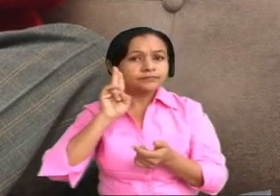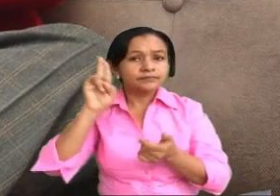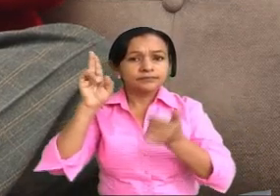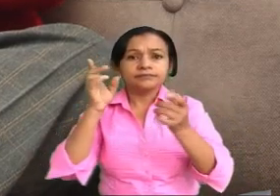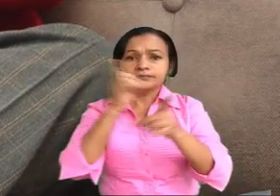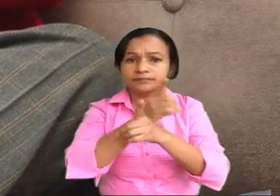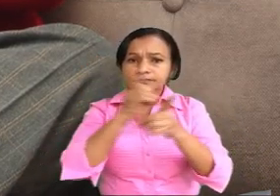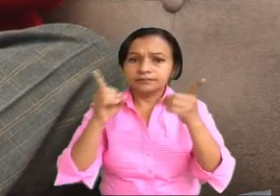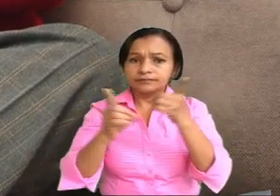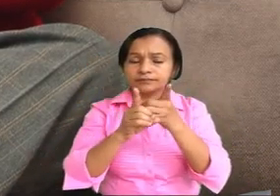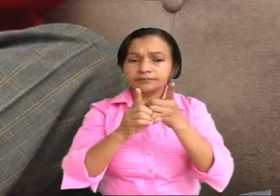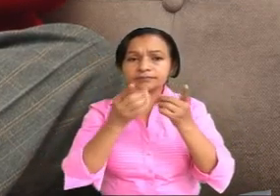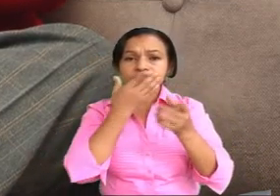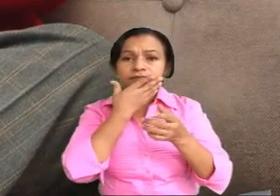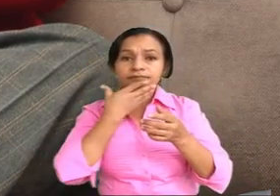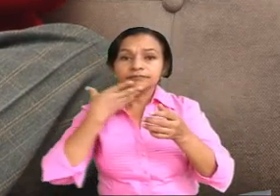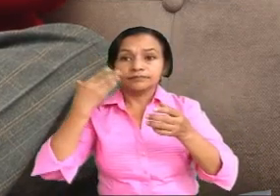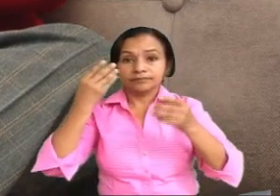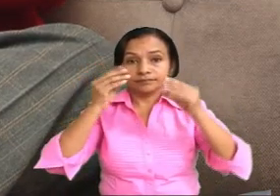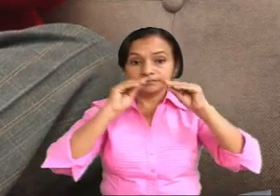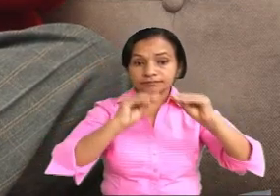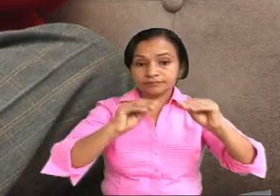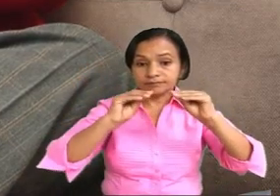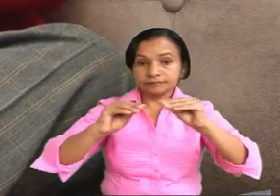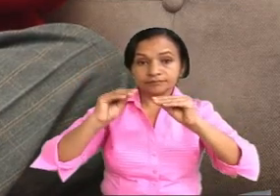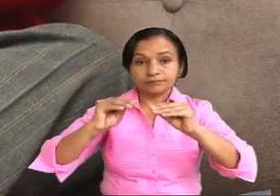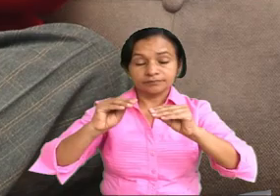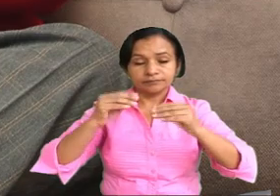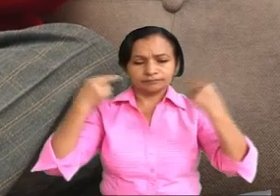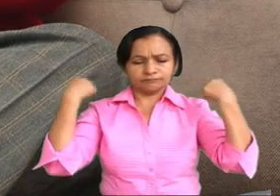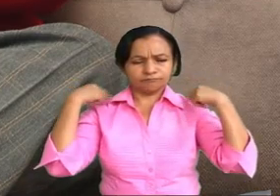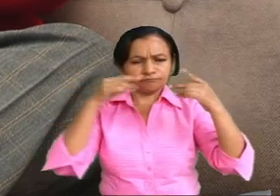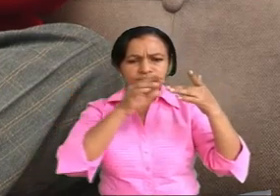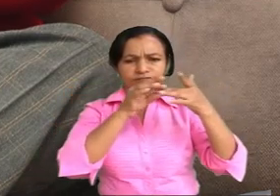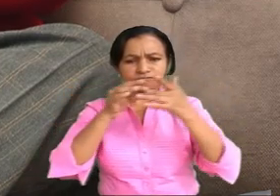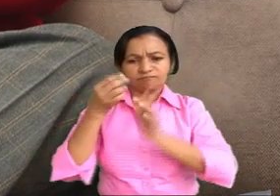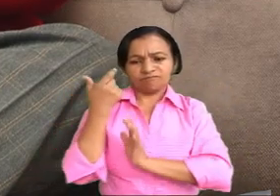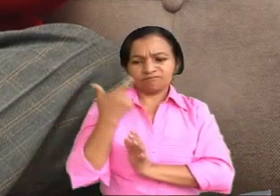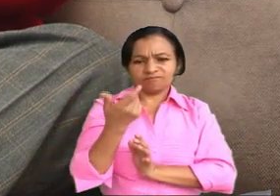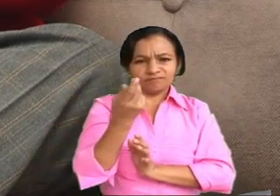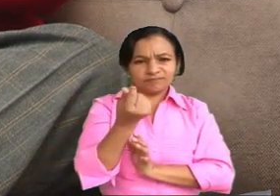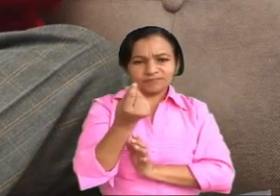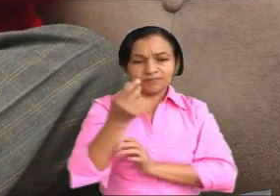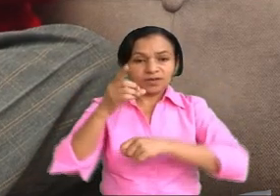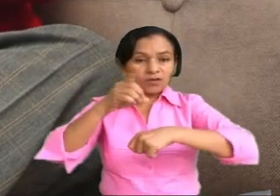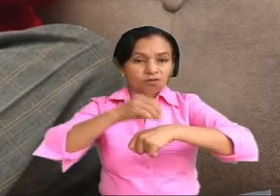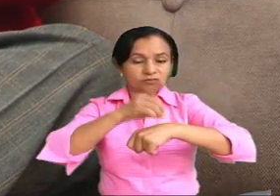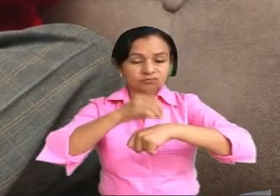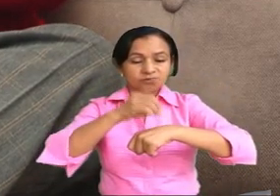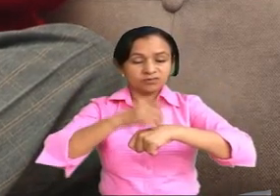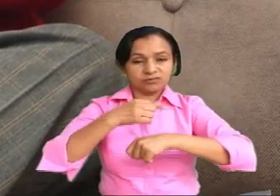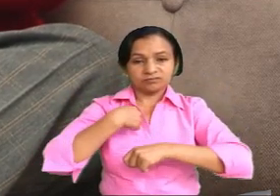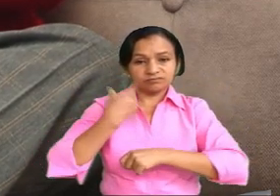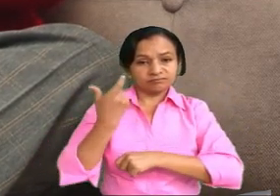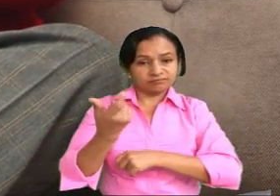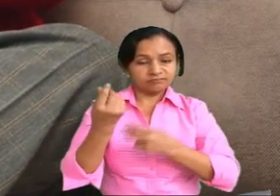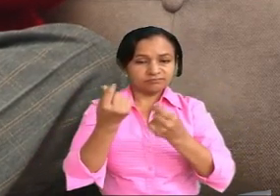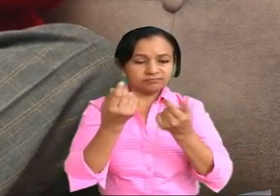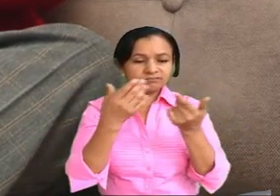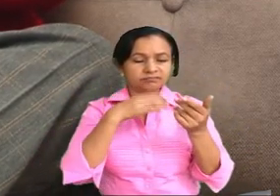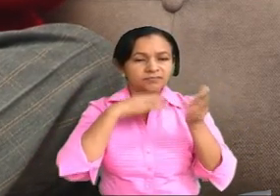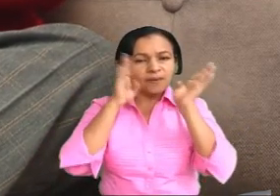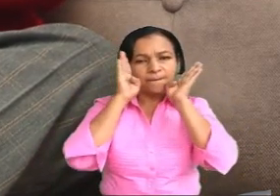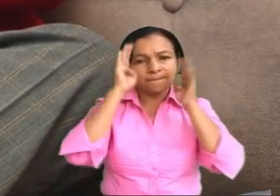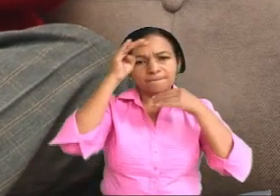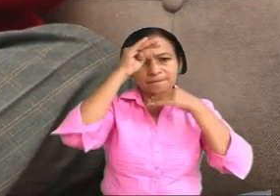ir apropiando al joven, a los, no solo pensar, voy a ser un profesional, voy a ganar tanto, esto, un médico, por ejemplo, voy a poner mi clínica, voy a